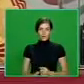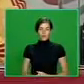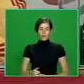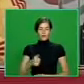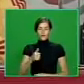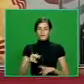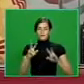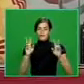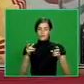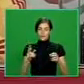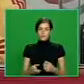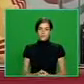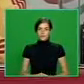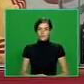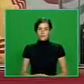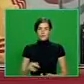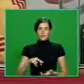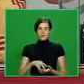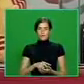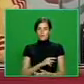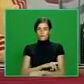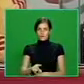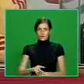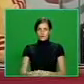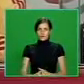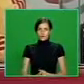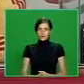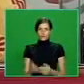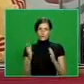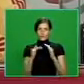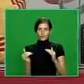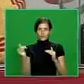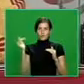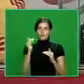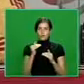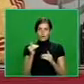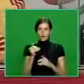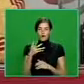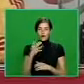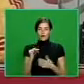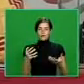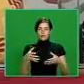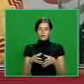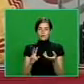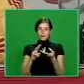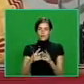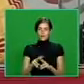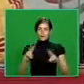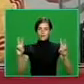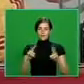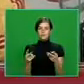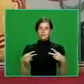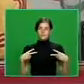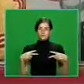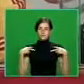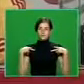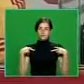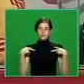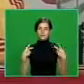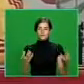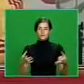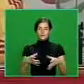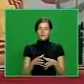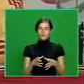Consigna es el mandato superior que tiene este movimiento por la paz y la vida